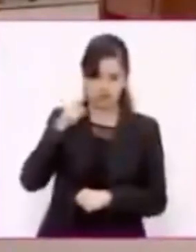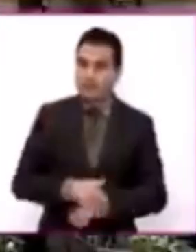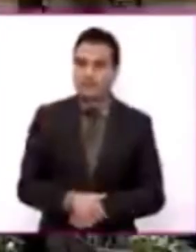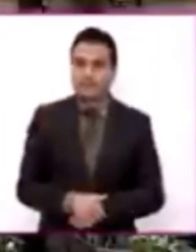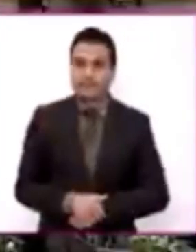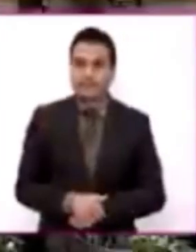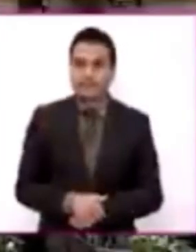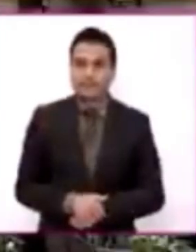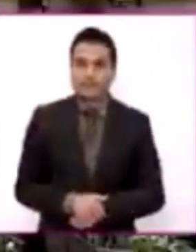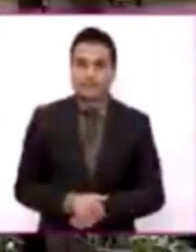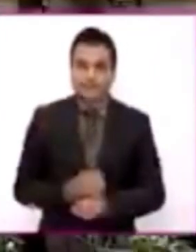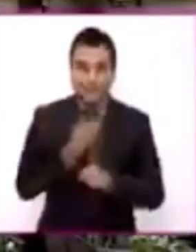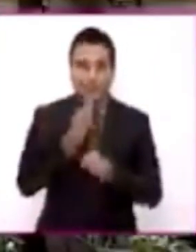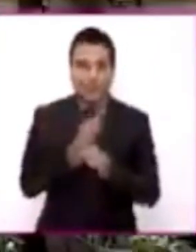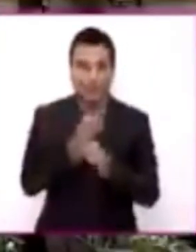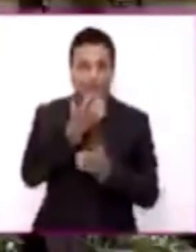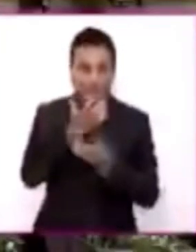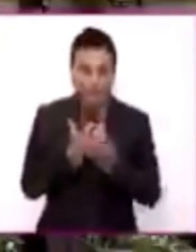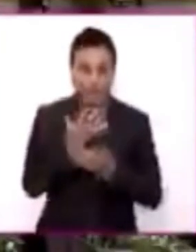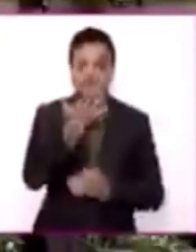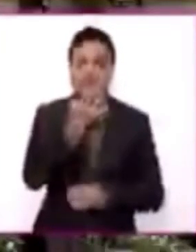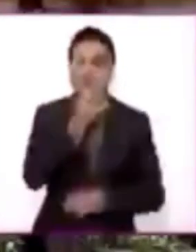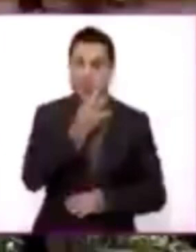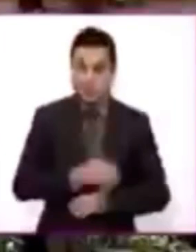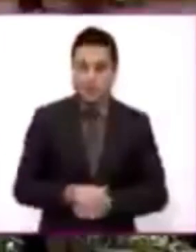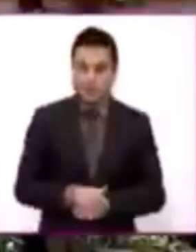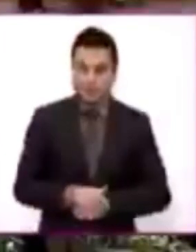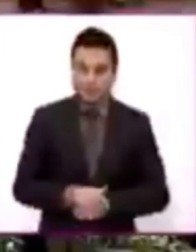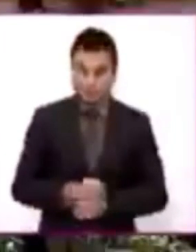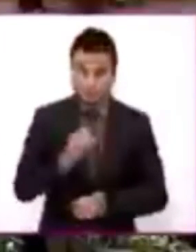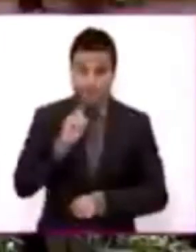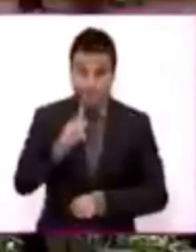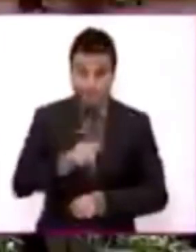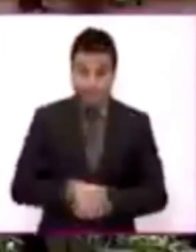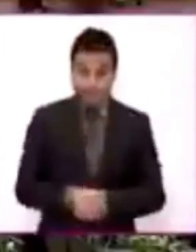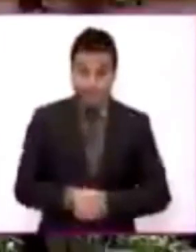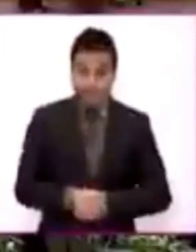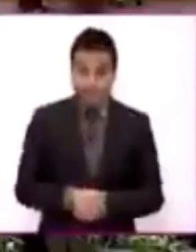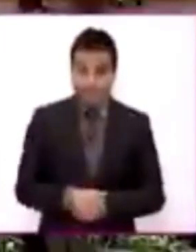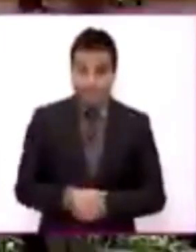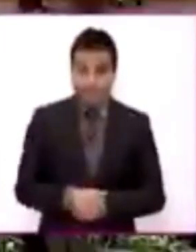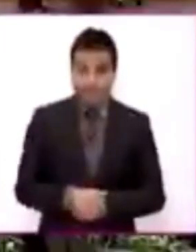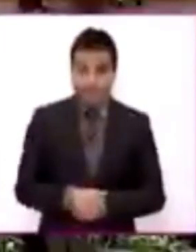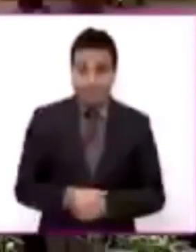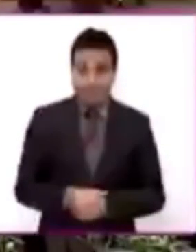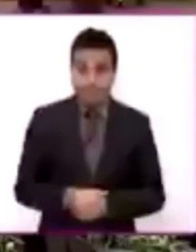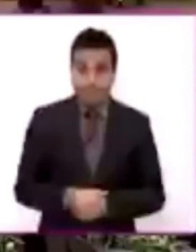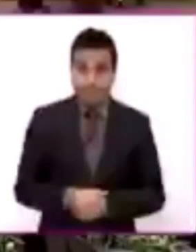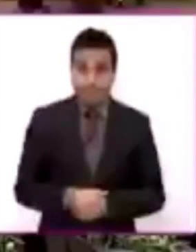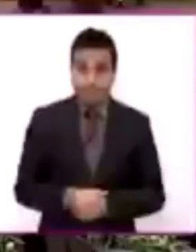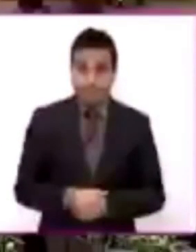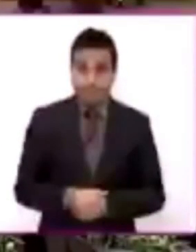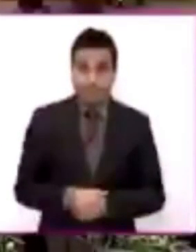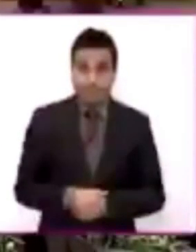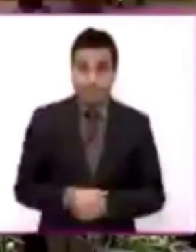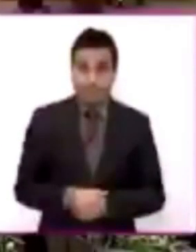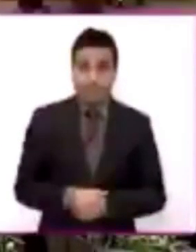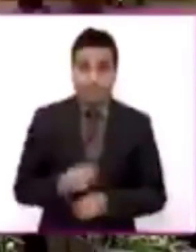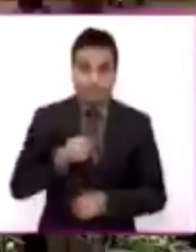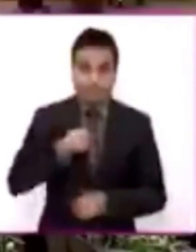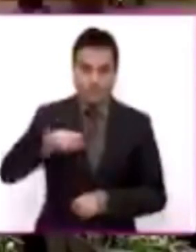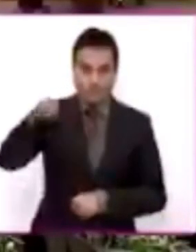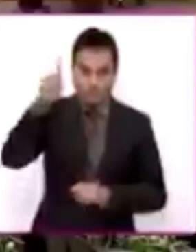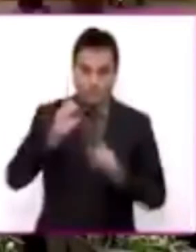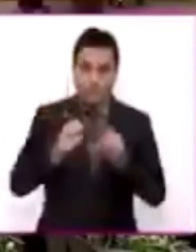Diputados. Me permito decretar un receso de 5 minutos para poder conectar, en mi caso particular, conectarme para conducir esta sesión desde